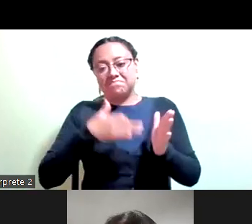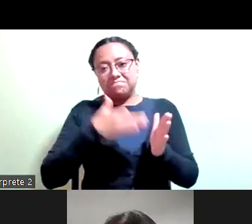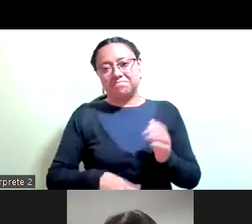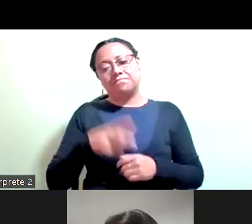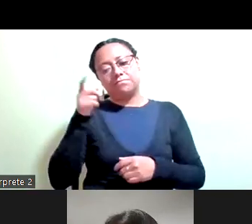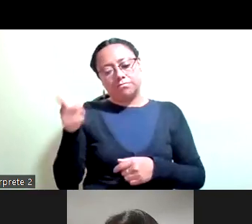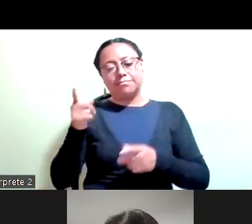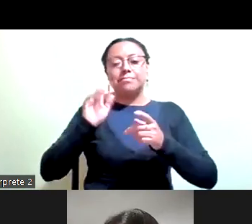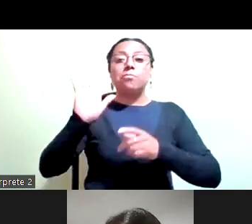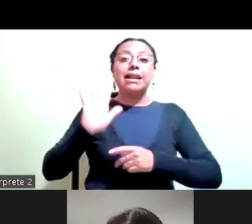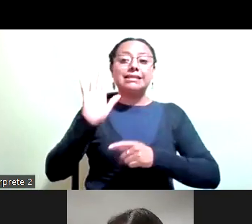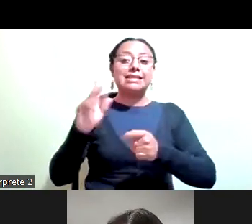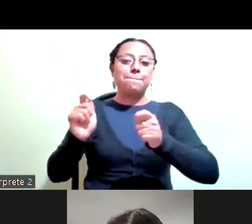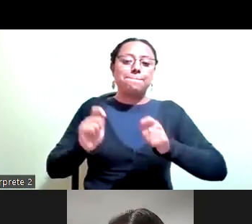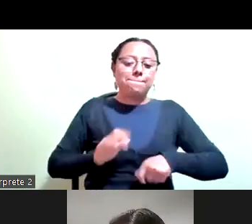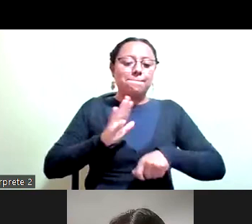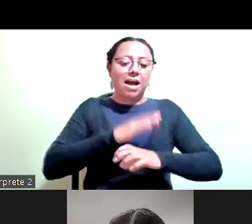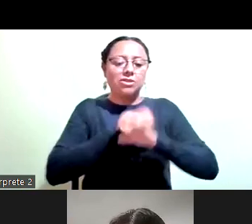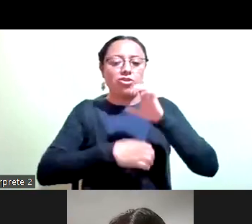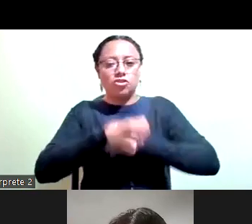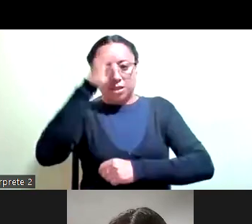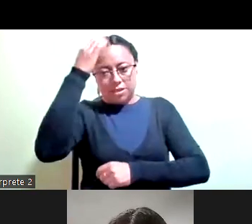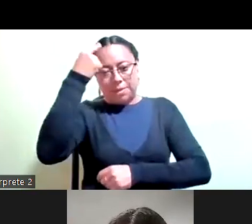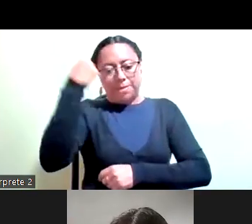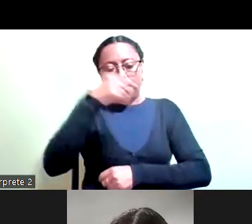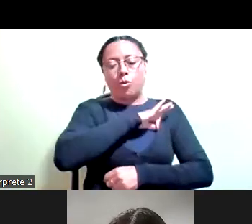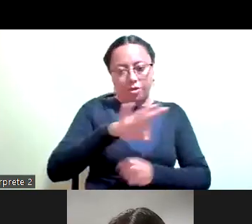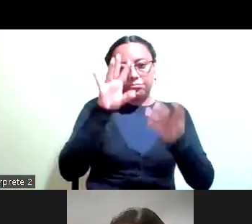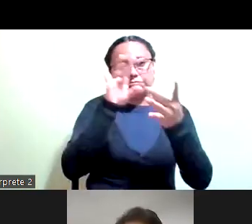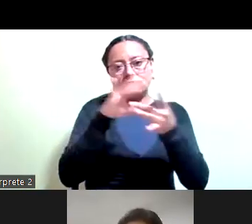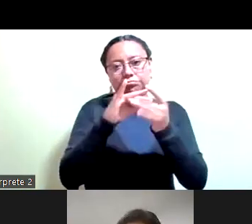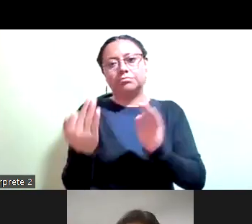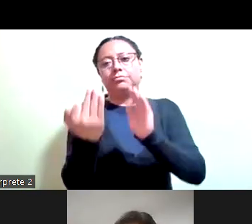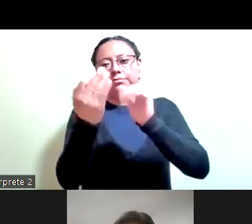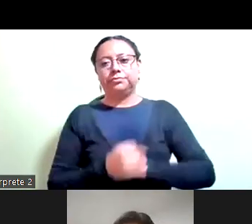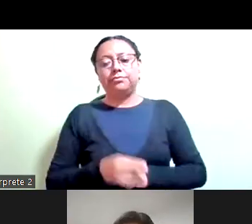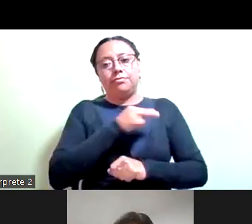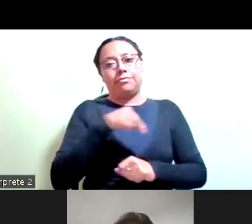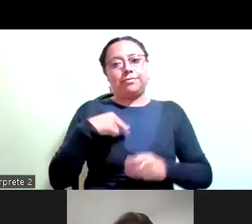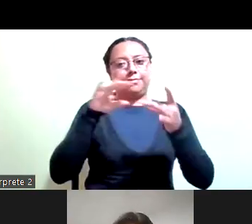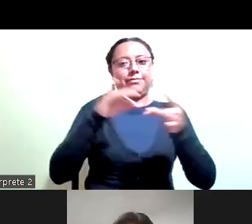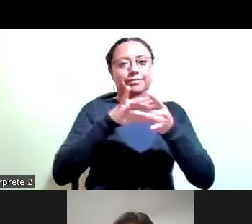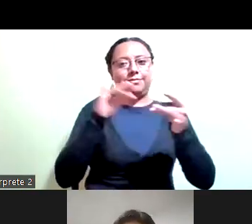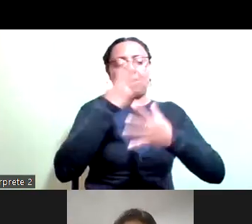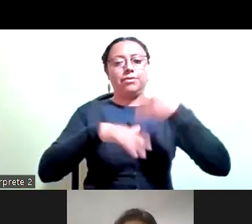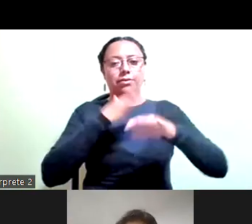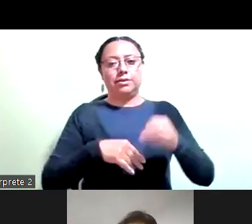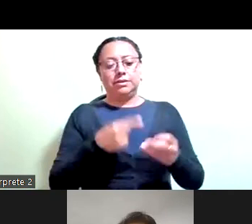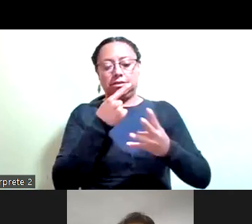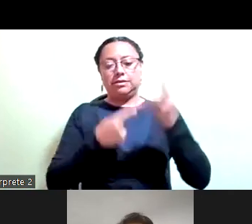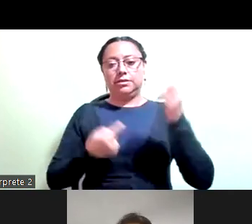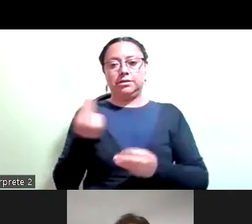elementos a nosotros. Entonces, pues cuando se va a hablar es porque se tienen los elementos necesarios y no solamente